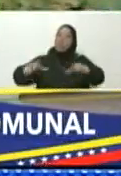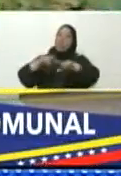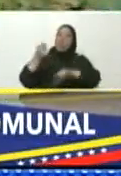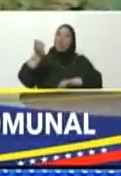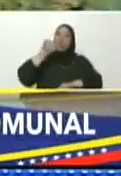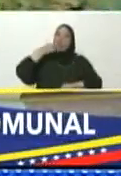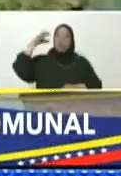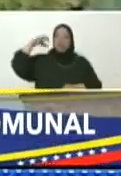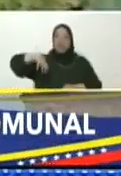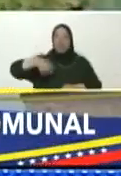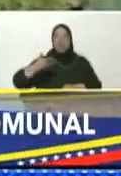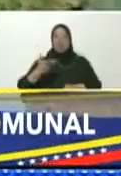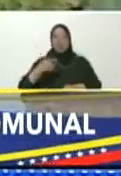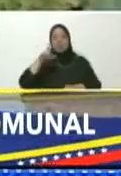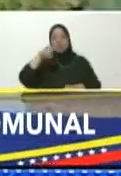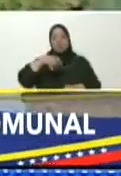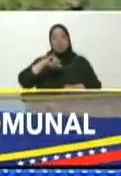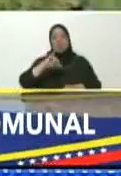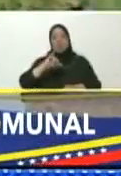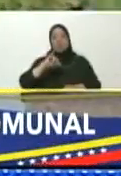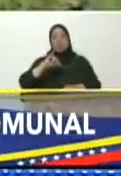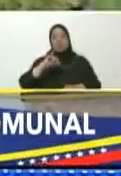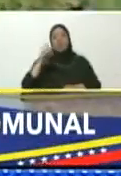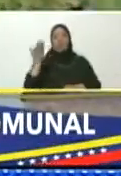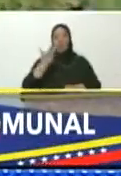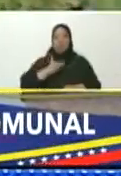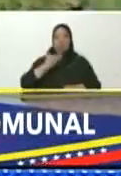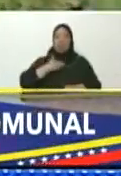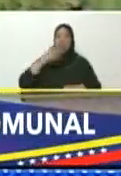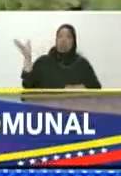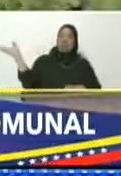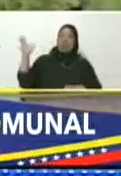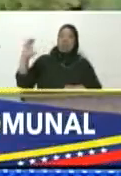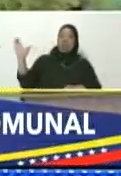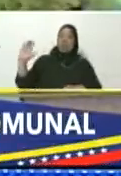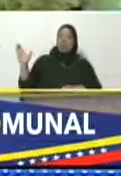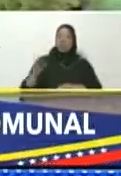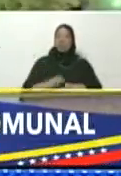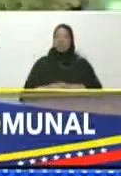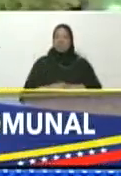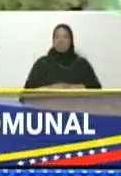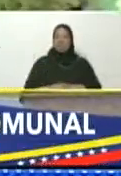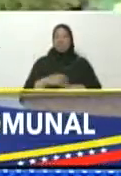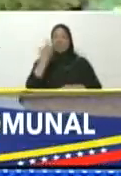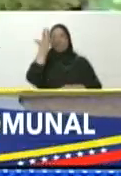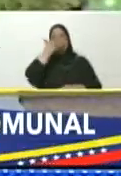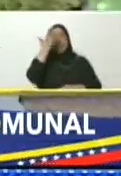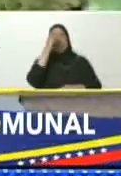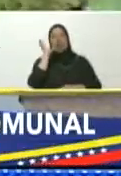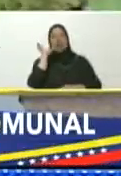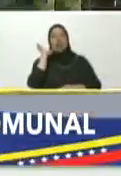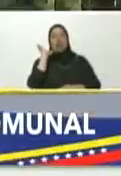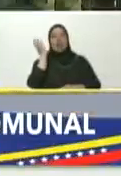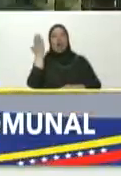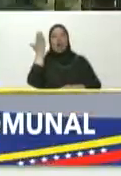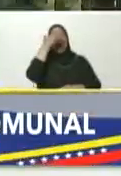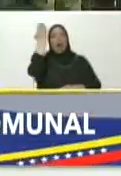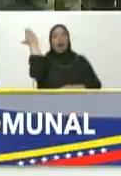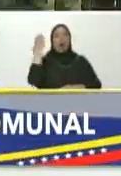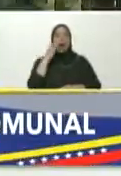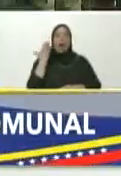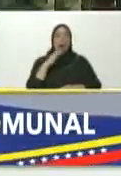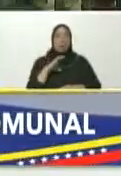estado, también tenemos una gran alcaldesa en Caracas. Se trata del almirante en jefa,